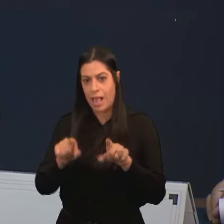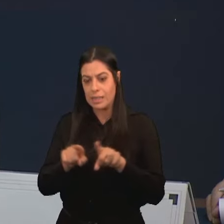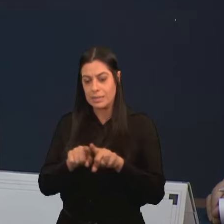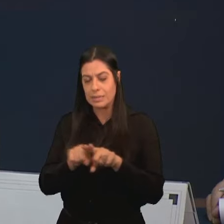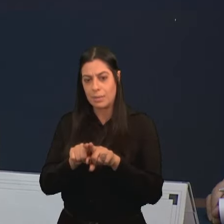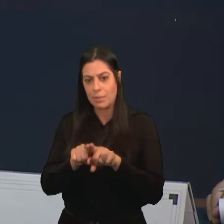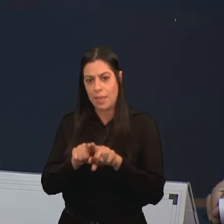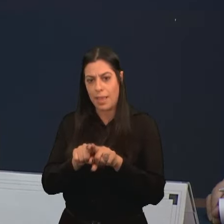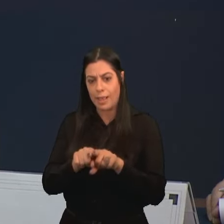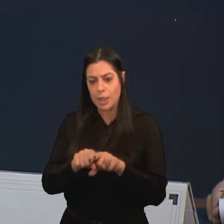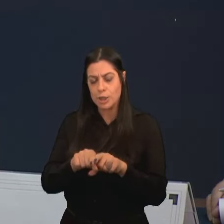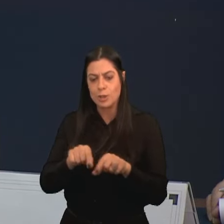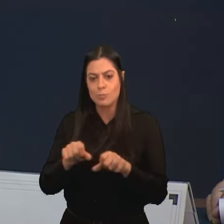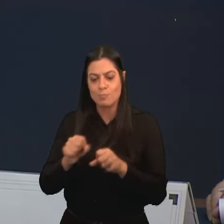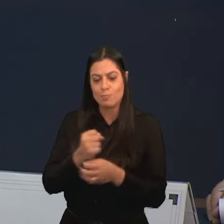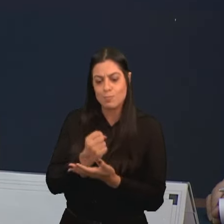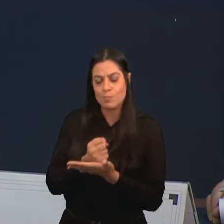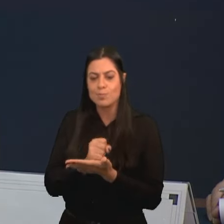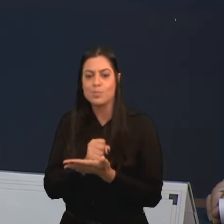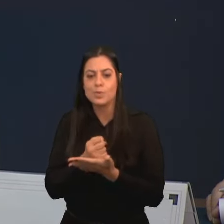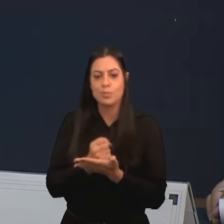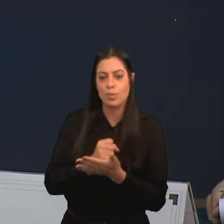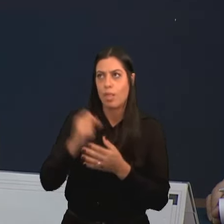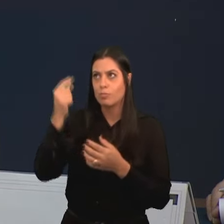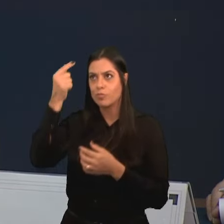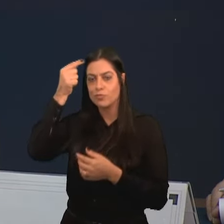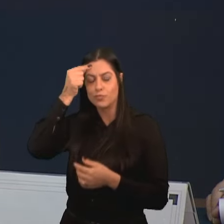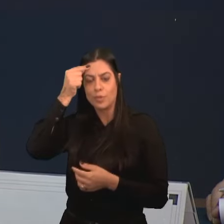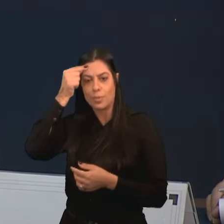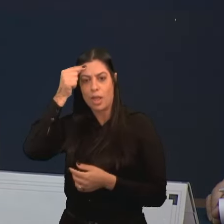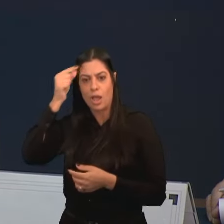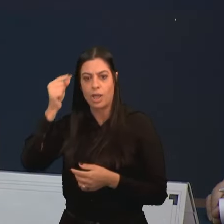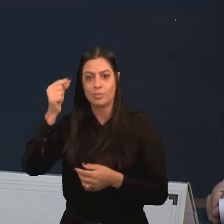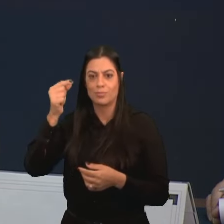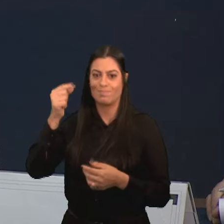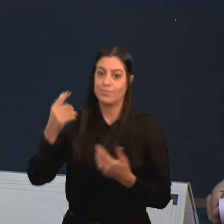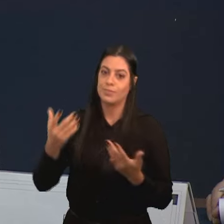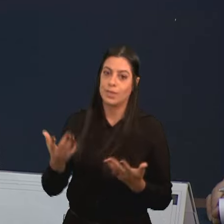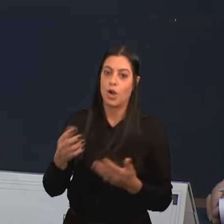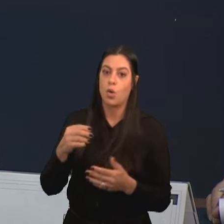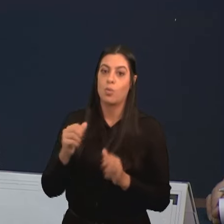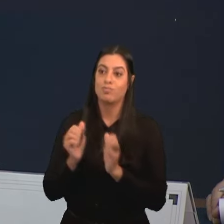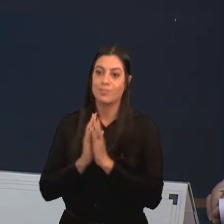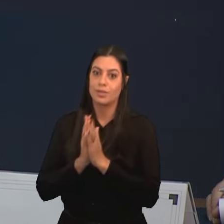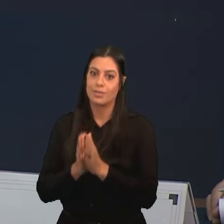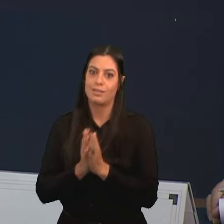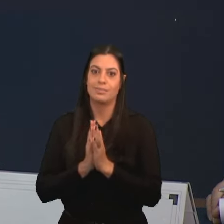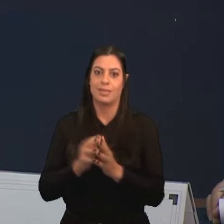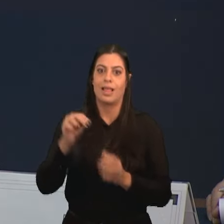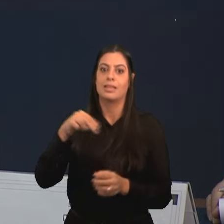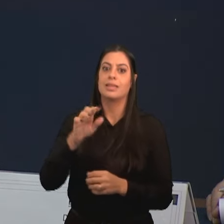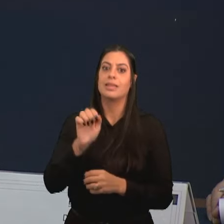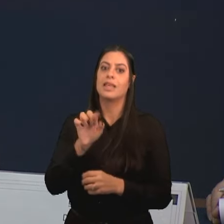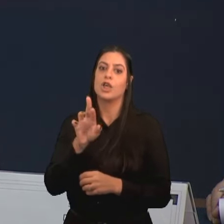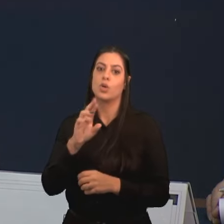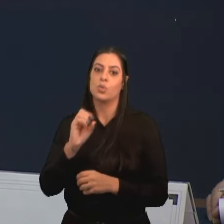y manipular el funcionamiento del cerebro. Gracias a la